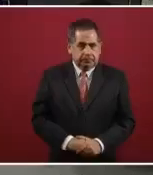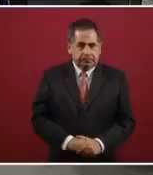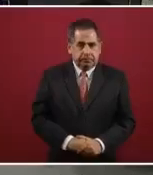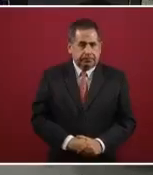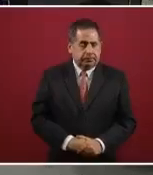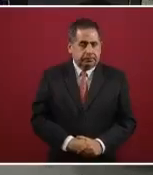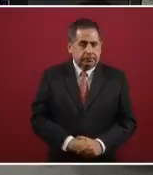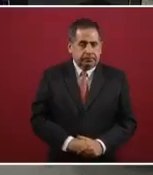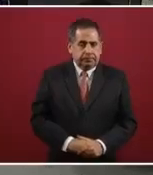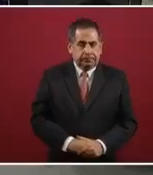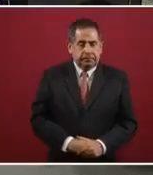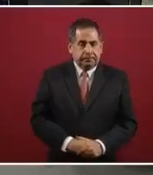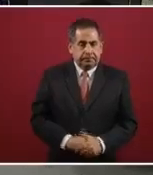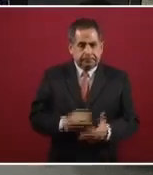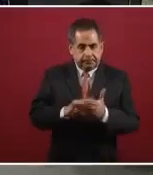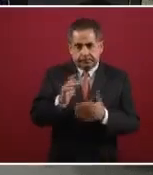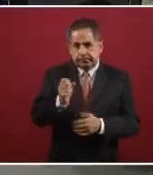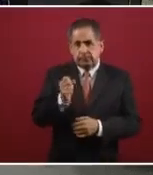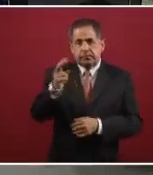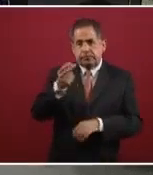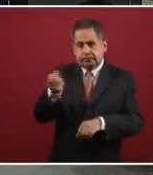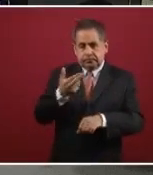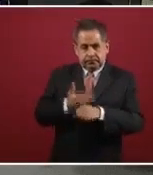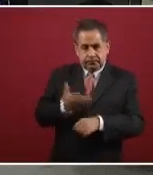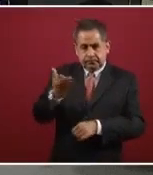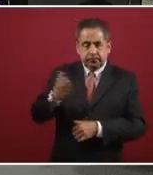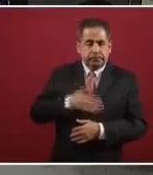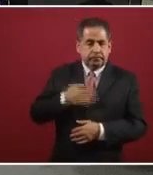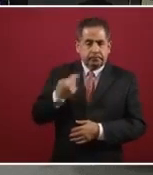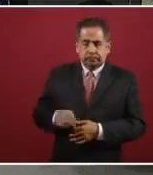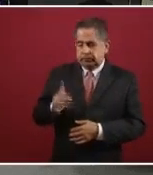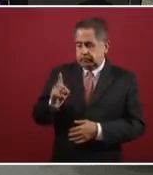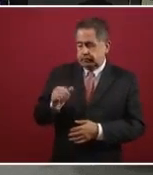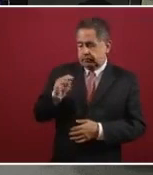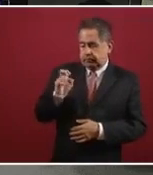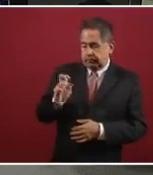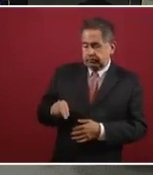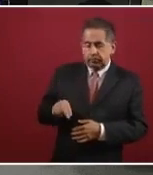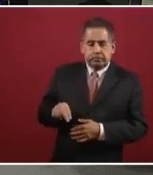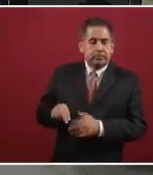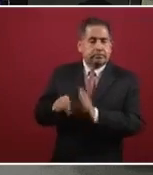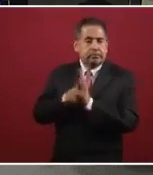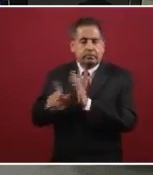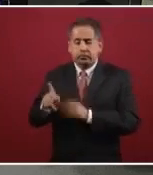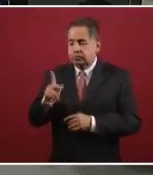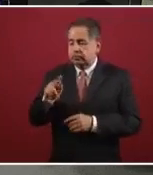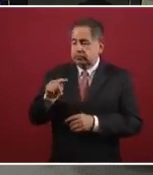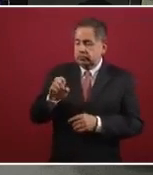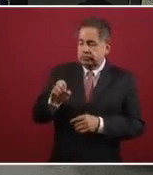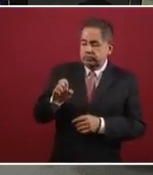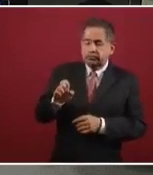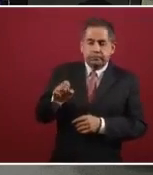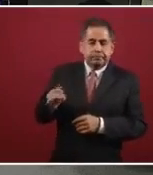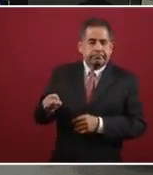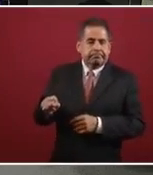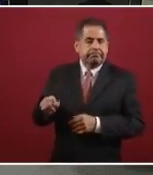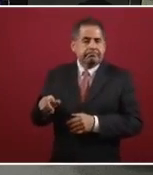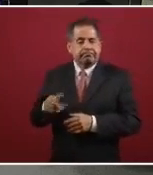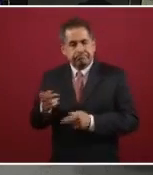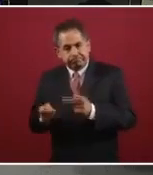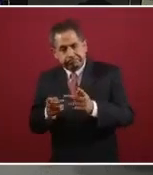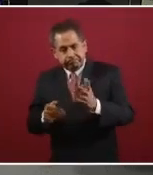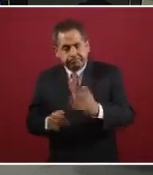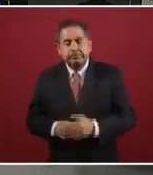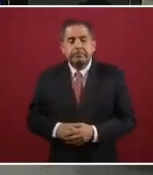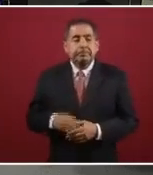Gracias. Gracias, señor subsecretario. Demián Duarte, de Proyecto Puente, Pasión por los Negocios, Política y Rock and Roll.